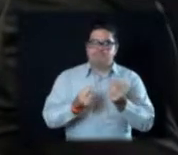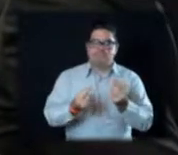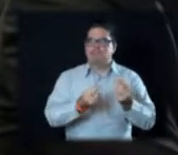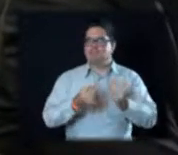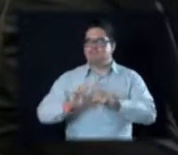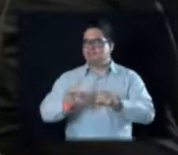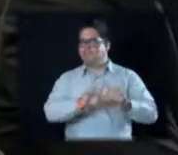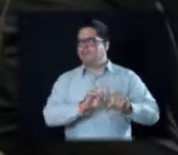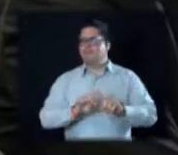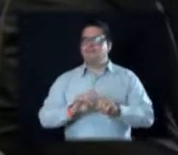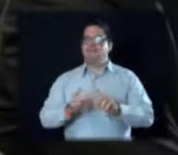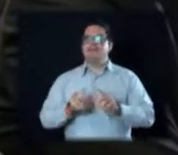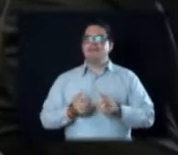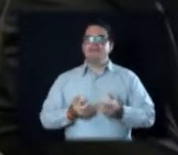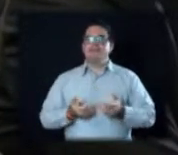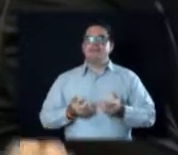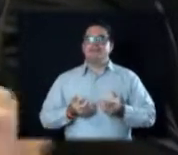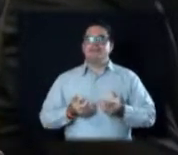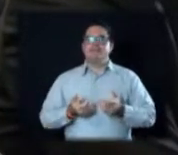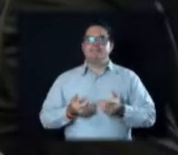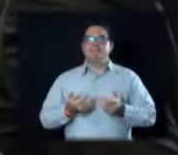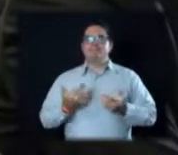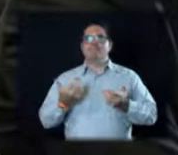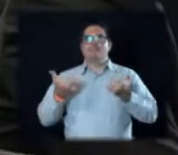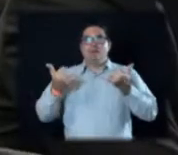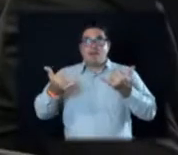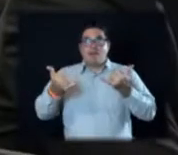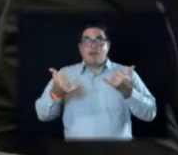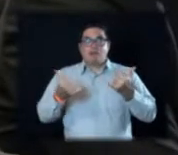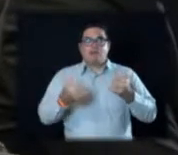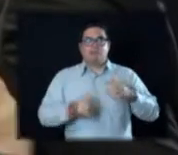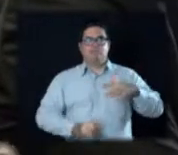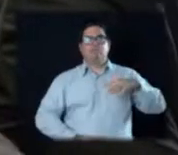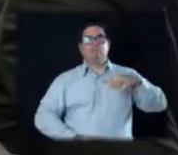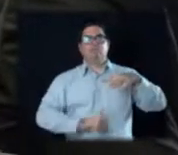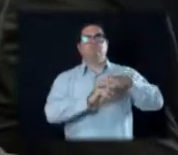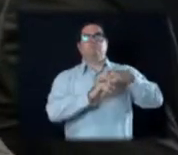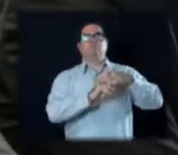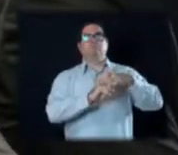mucha diversidad en la manera de llevar a cabo los procesos.